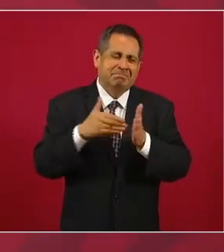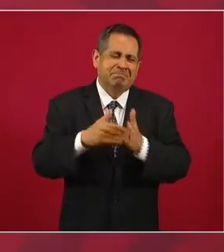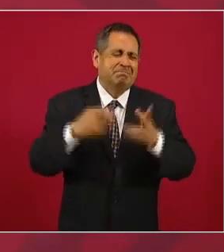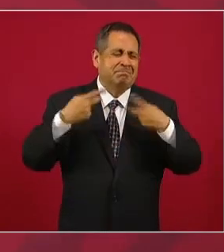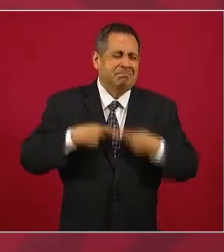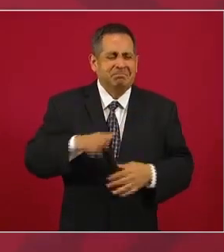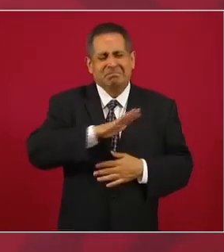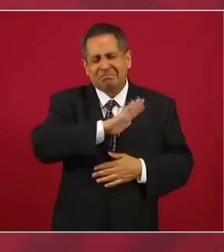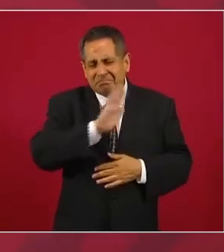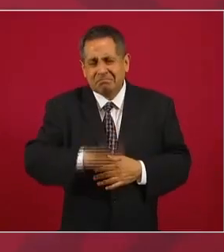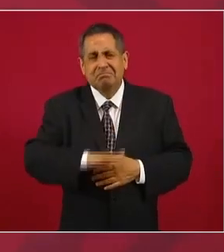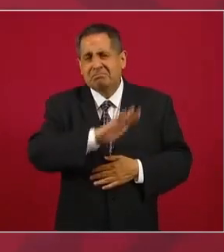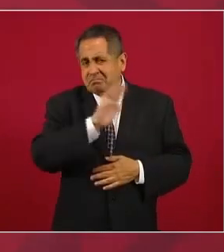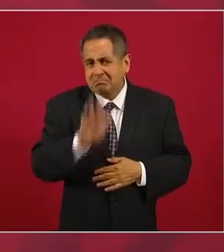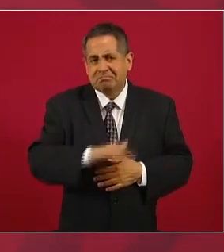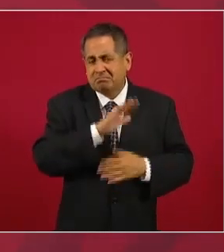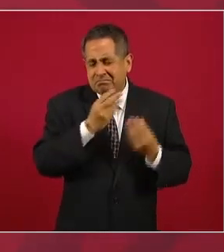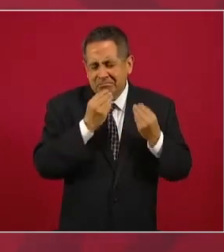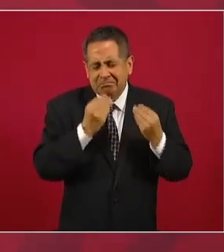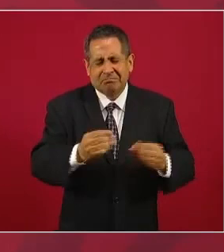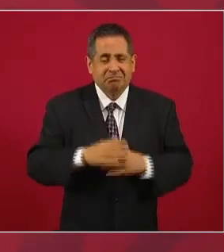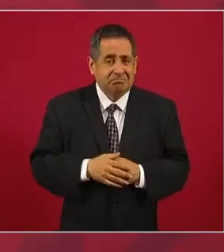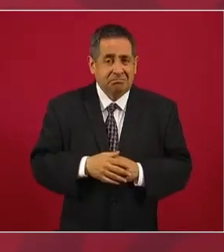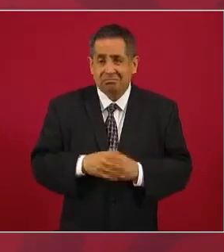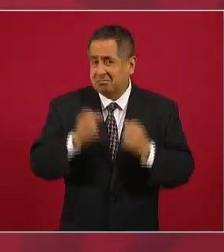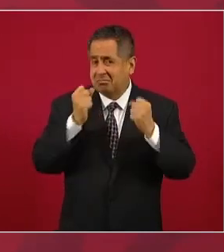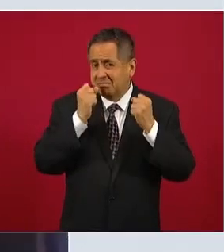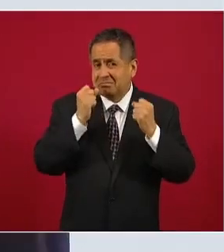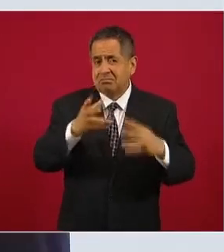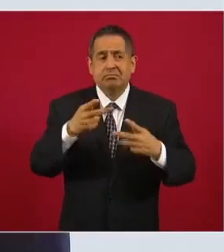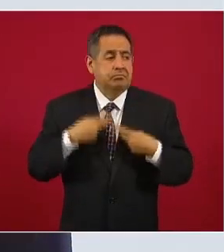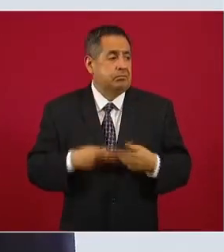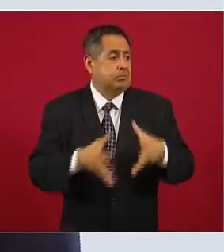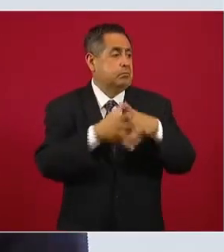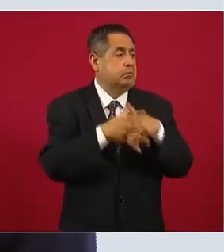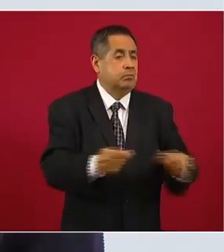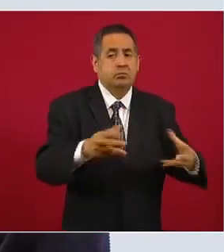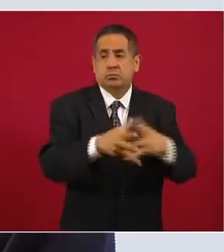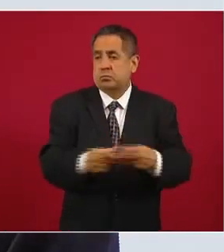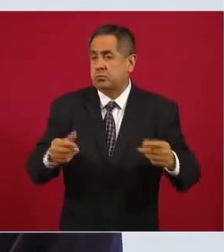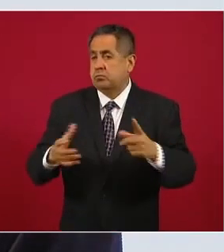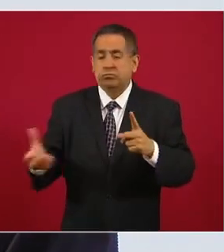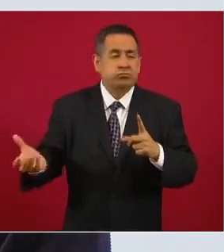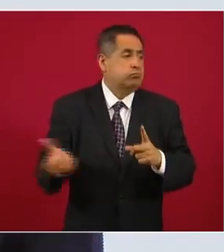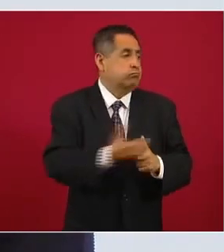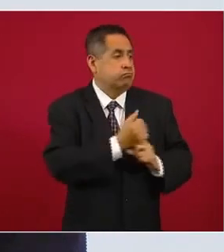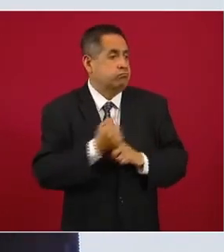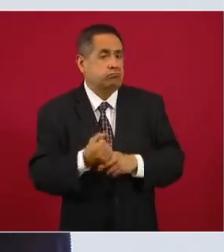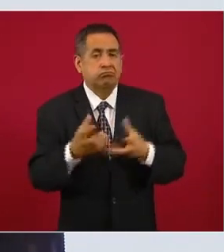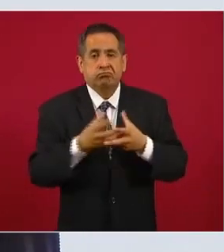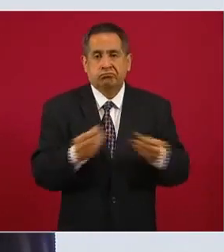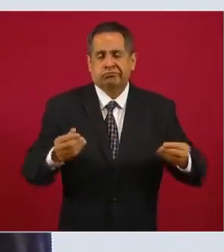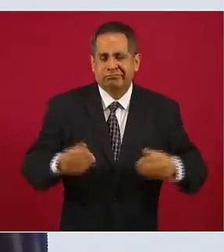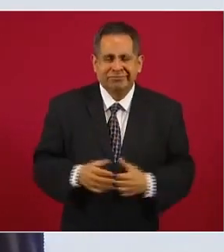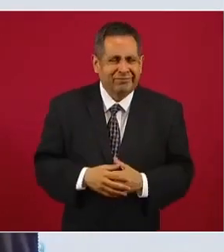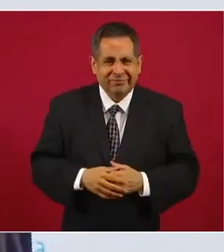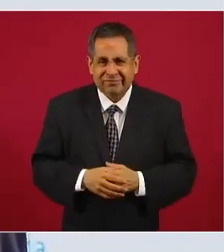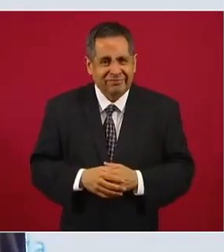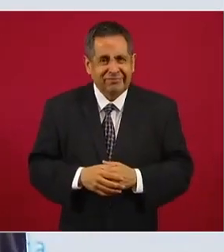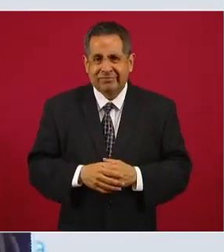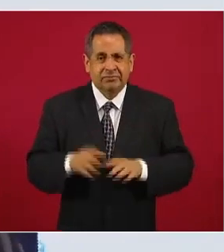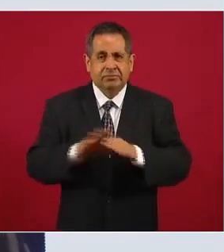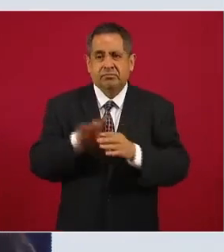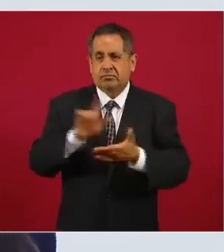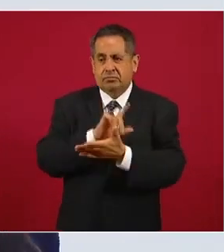vidas, en decenas de miles de desapariciones, en la conculcación de